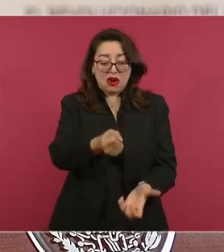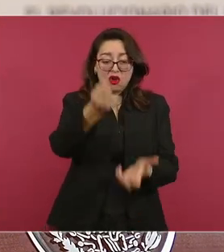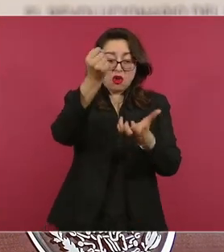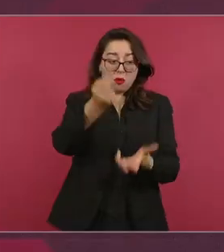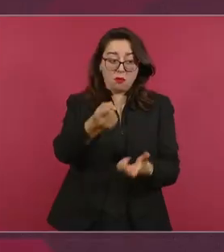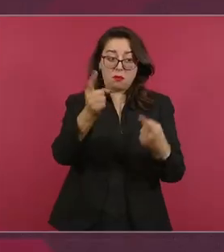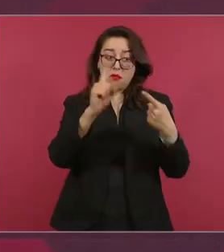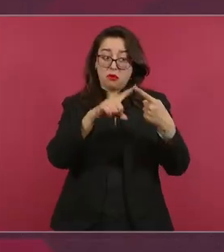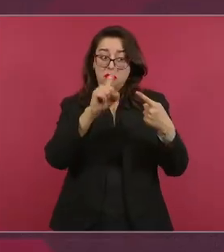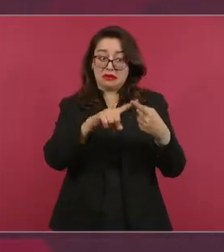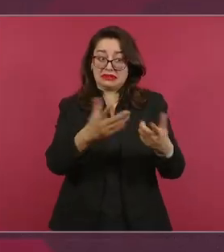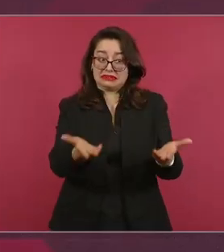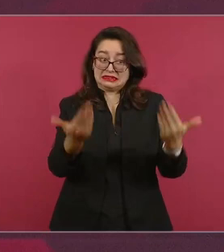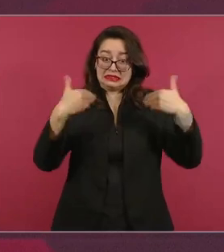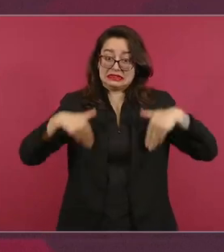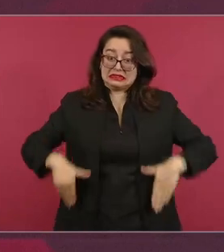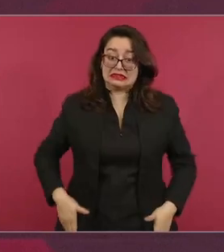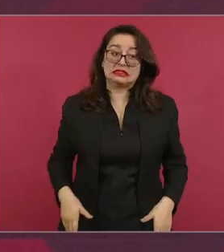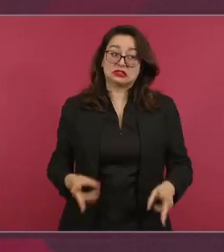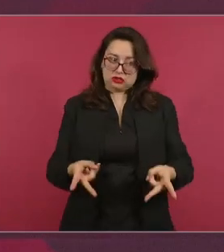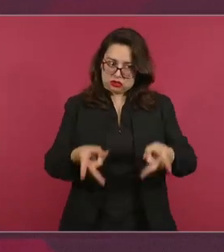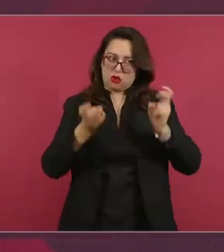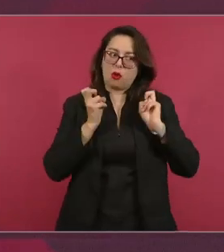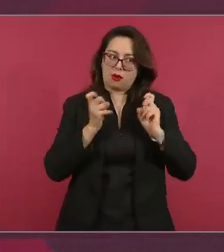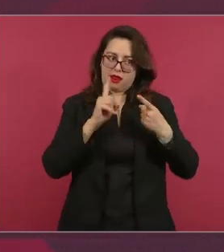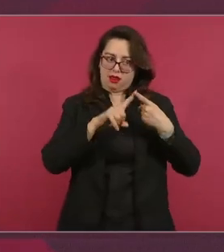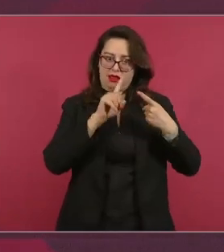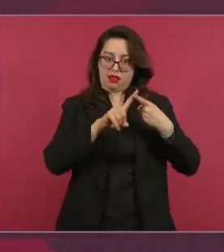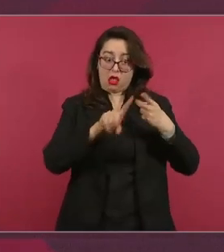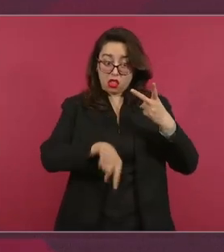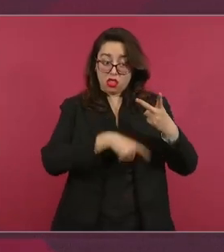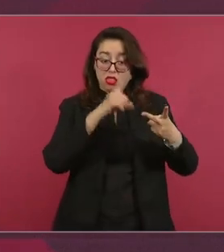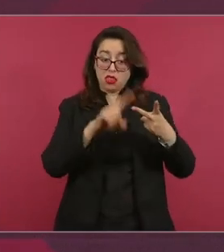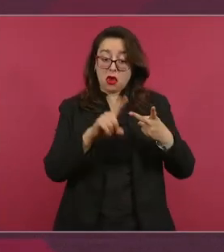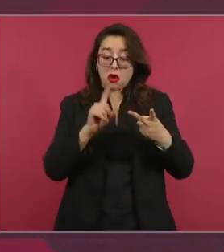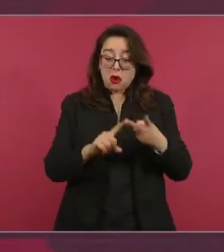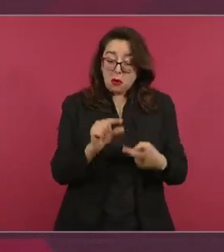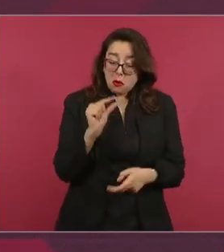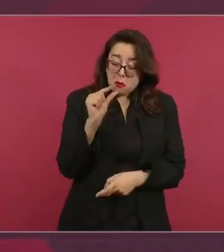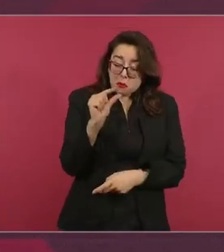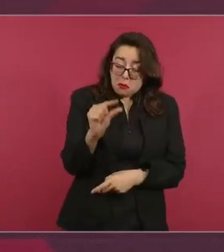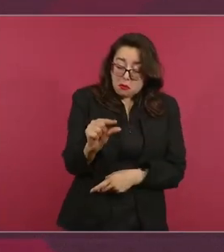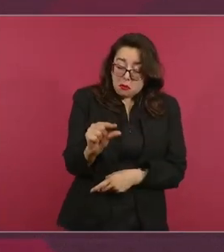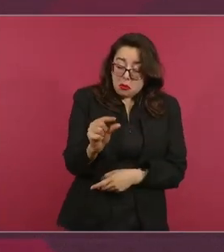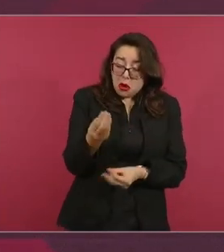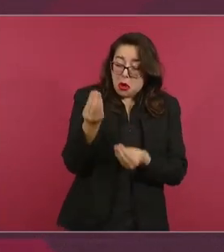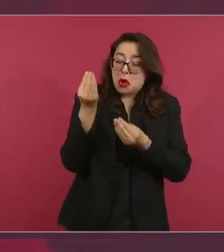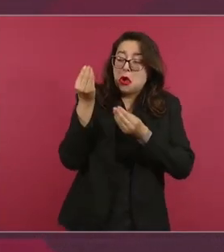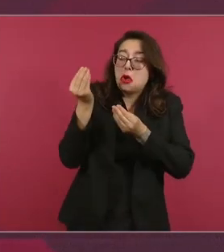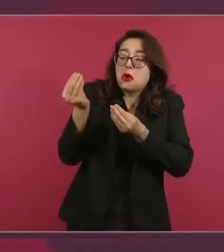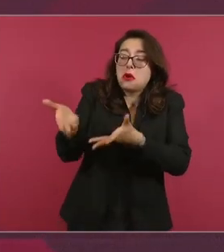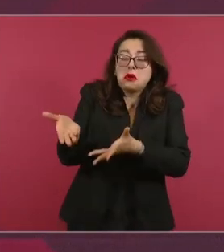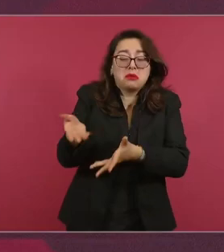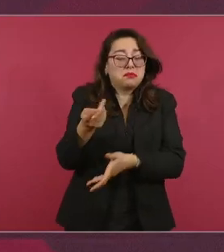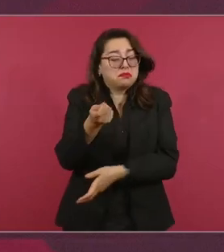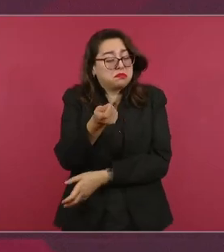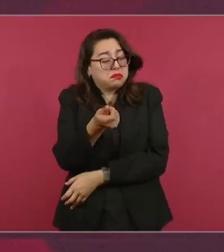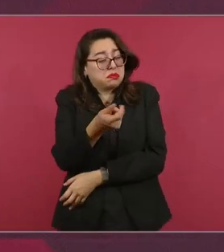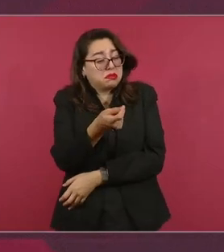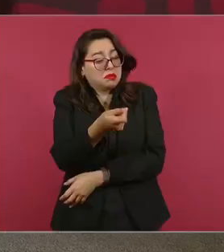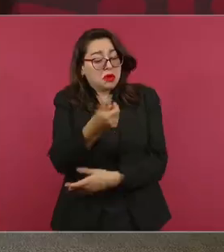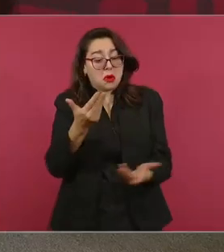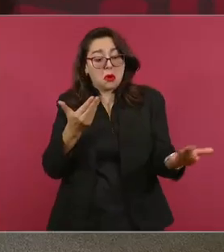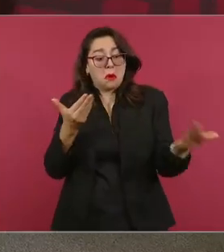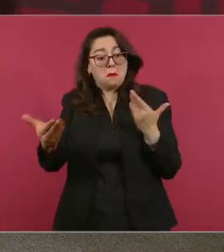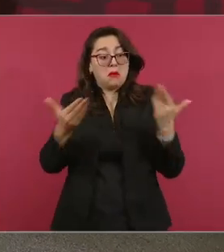era muy poco para lo que nosotros destinamos